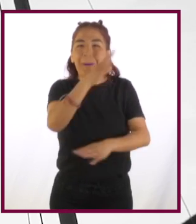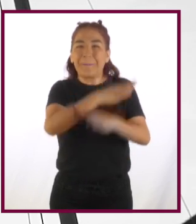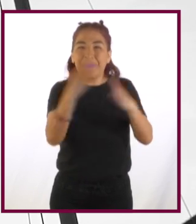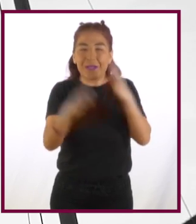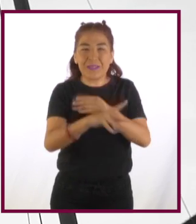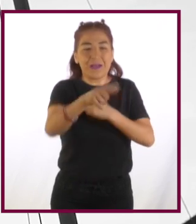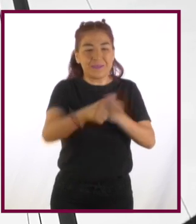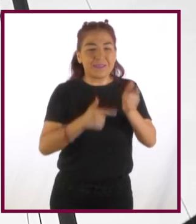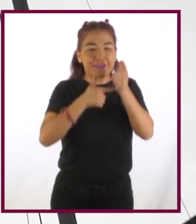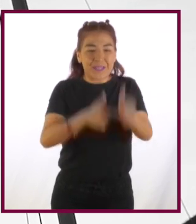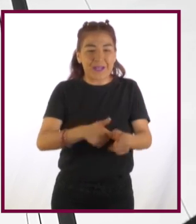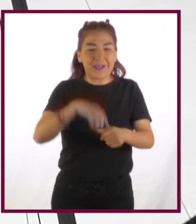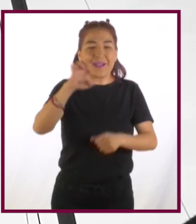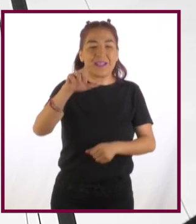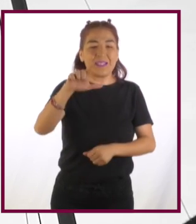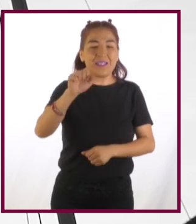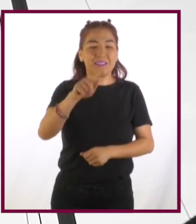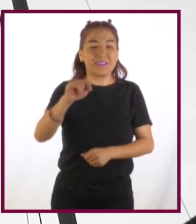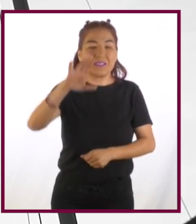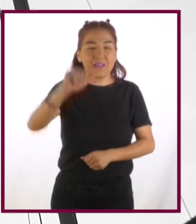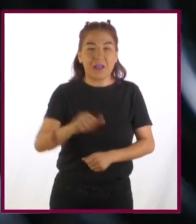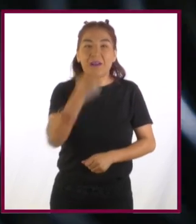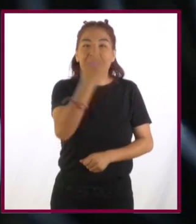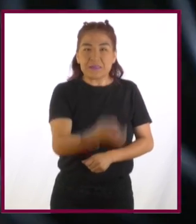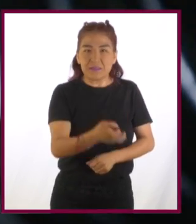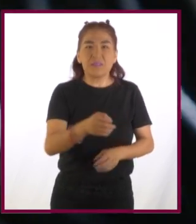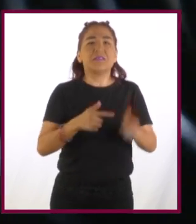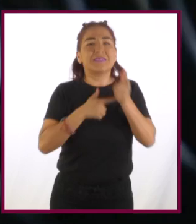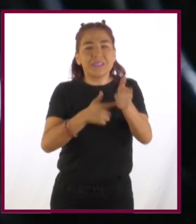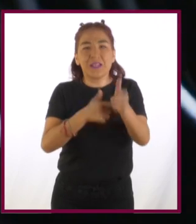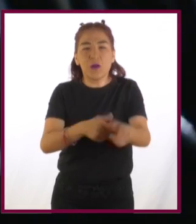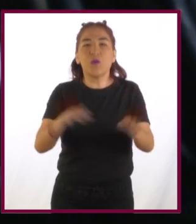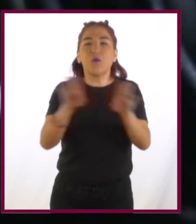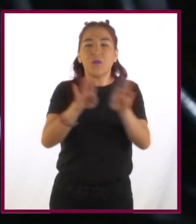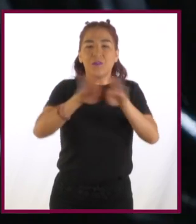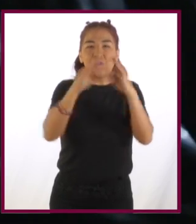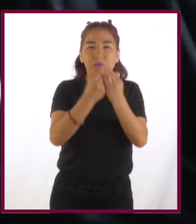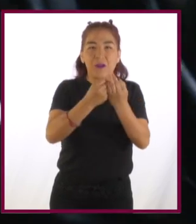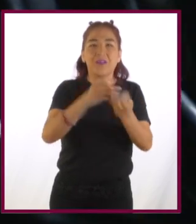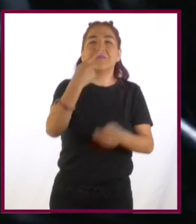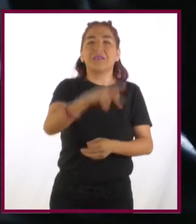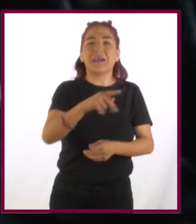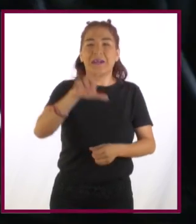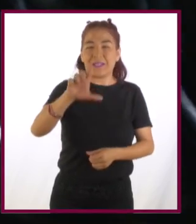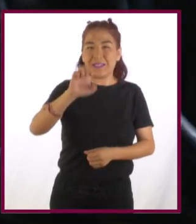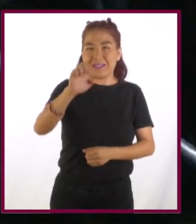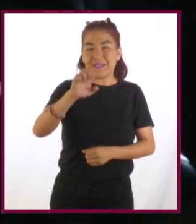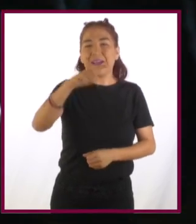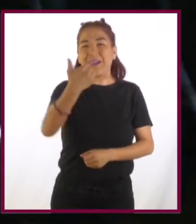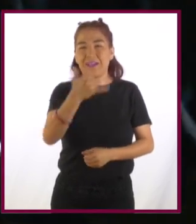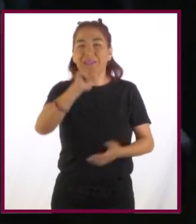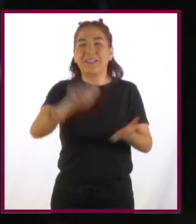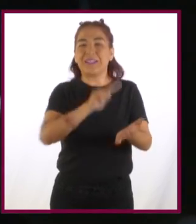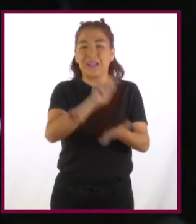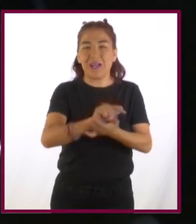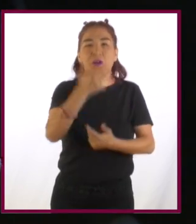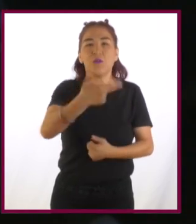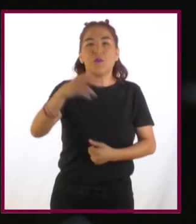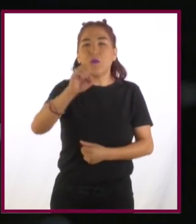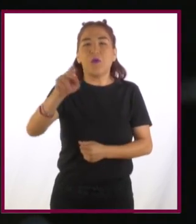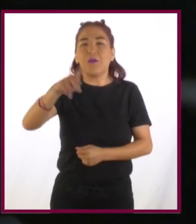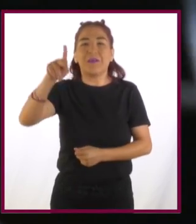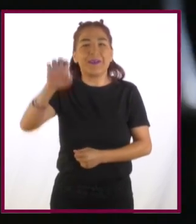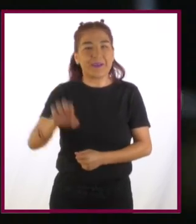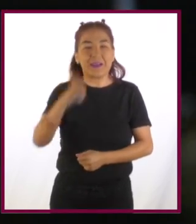materia, utilizamos la constante elástica. Y esta constante elástica entra en un modelito que se conoce como ley de Hooke,